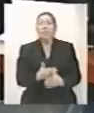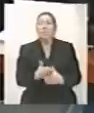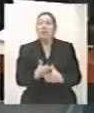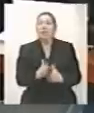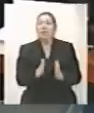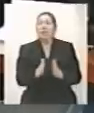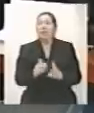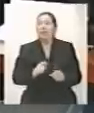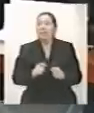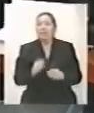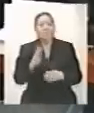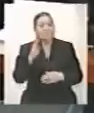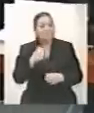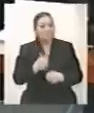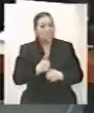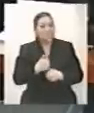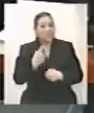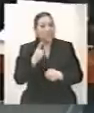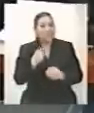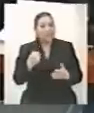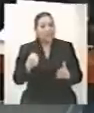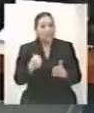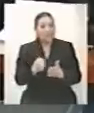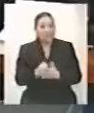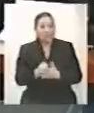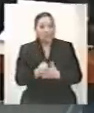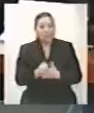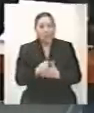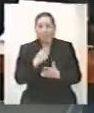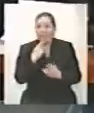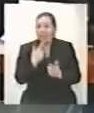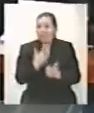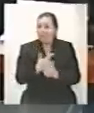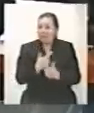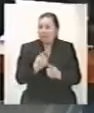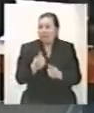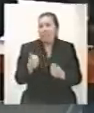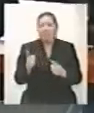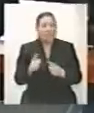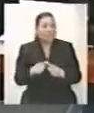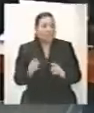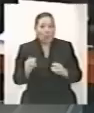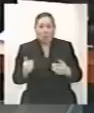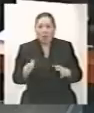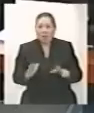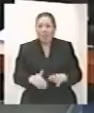en operaciones tácticas militares para enfrentar sea el terrorismo, sea el narcotráfico.